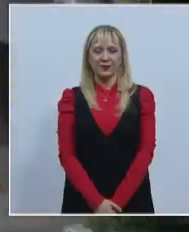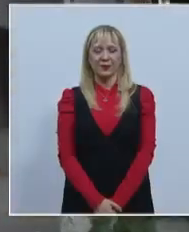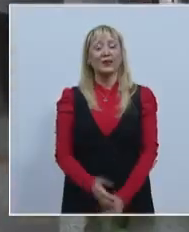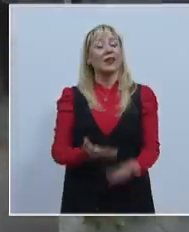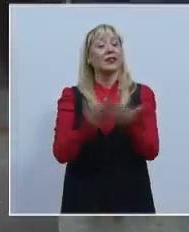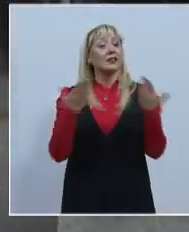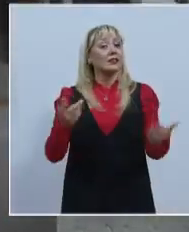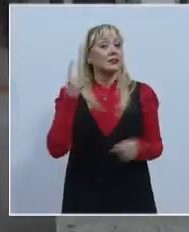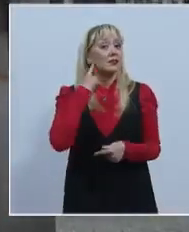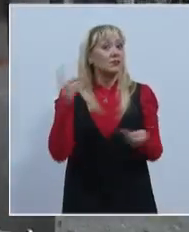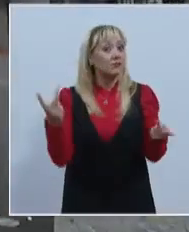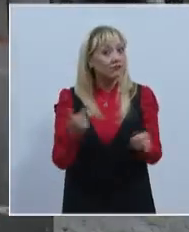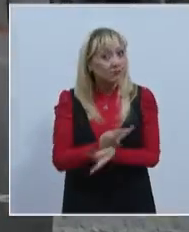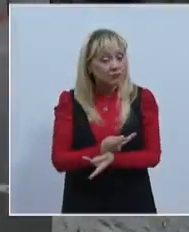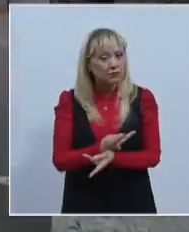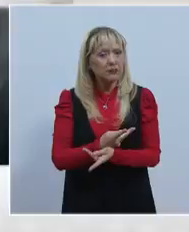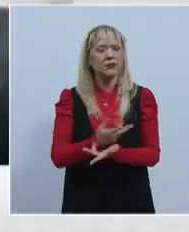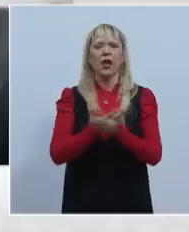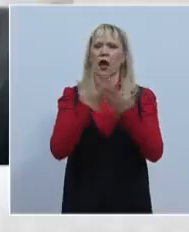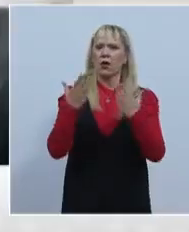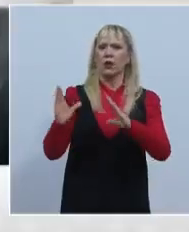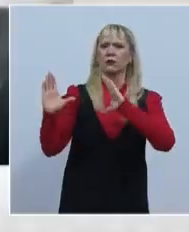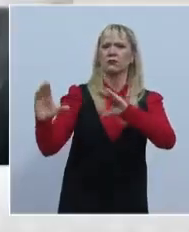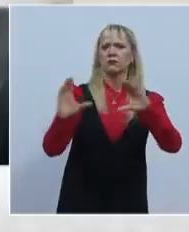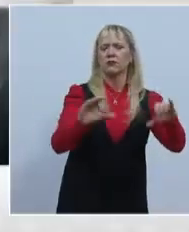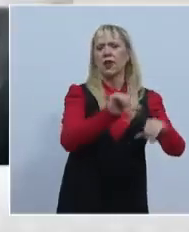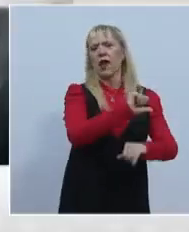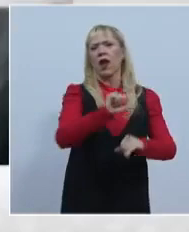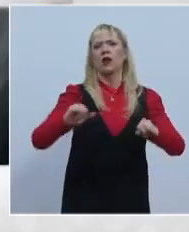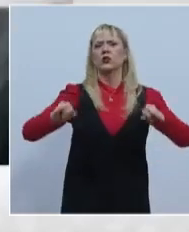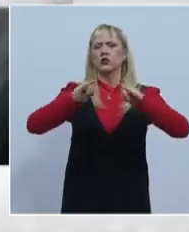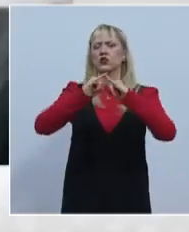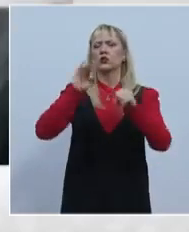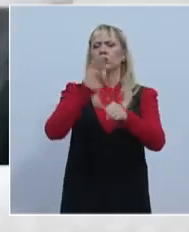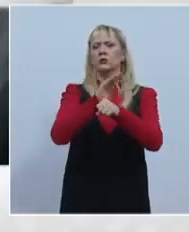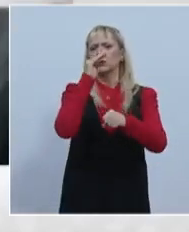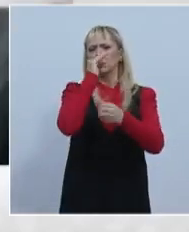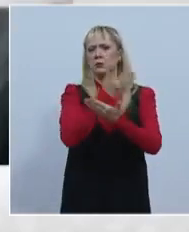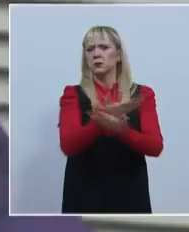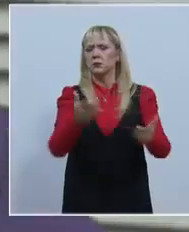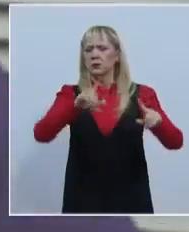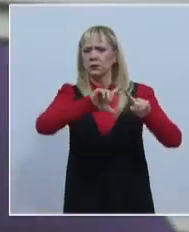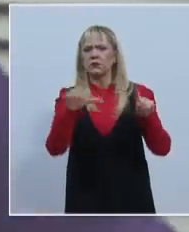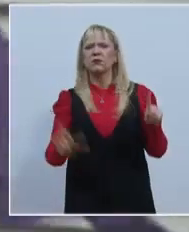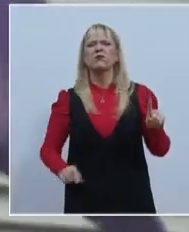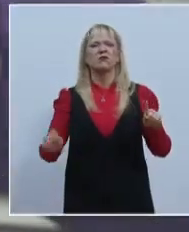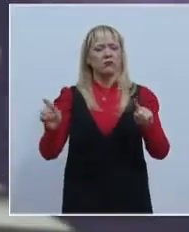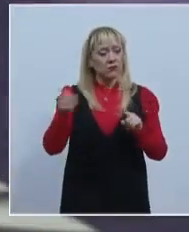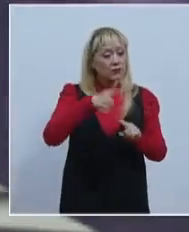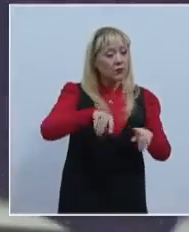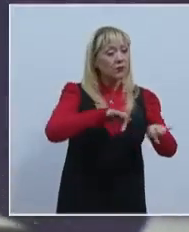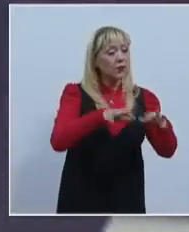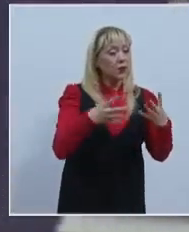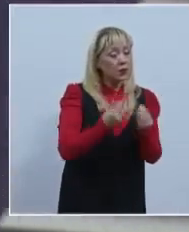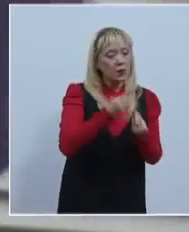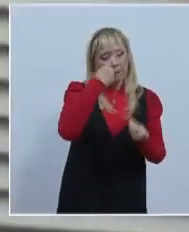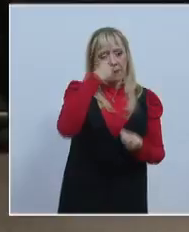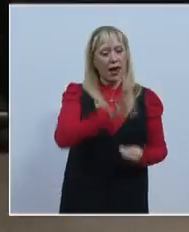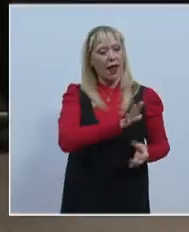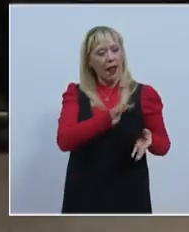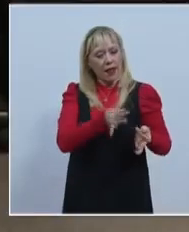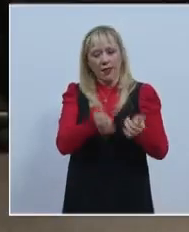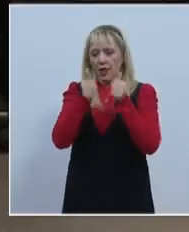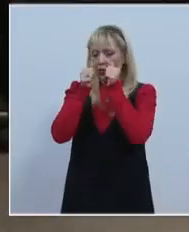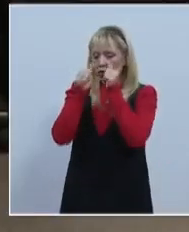Al regresar, capacitan al personal de la Defensoría Pública Federal para garantizar servicios de calidad y acceso